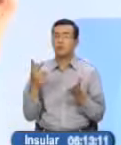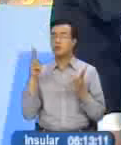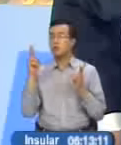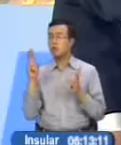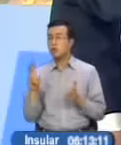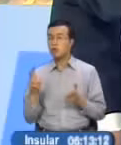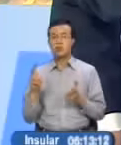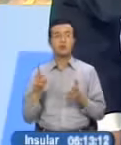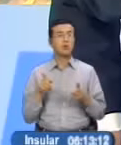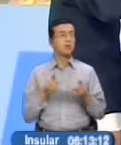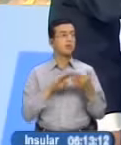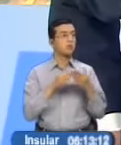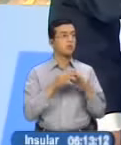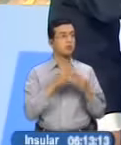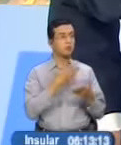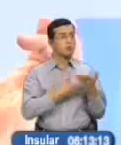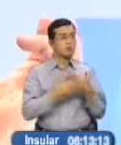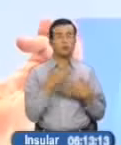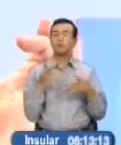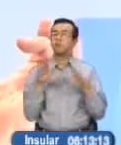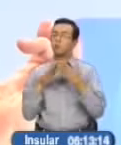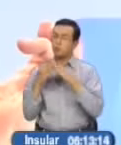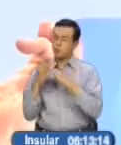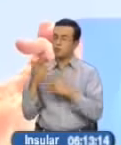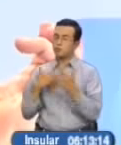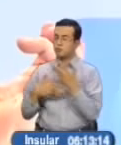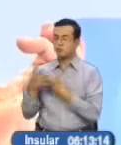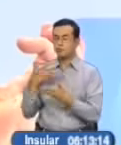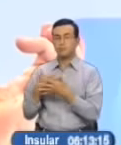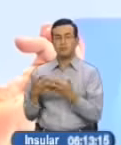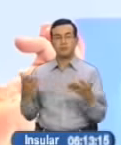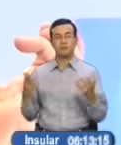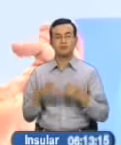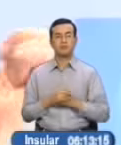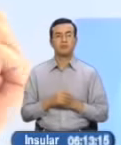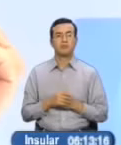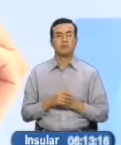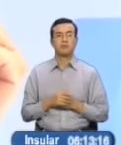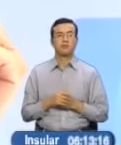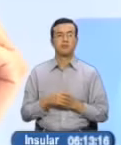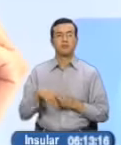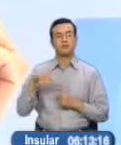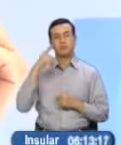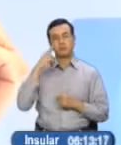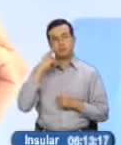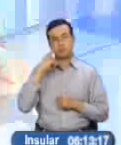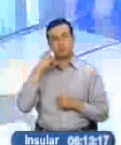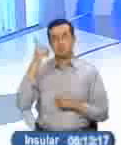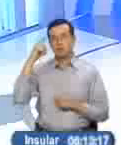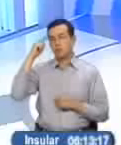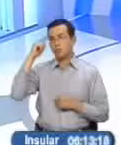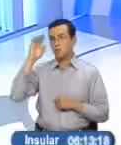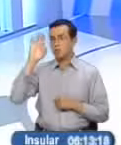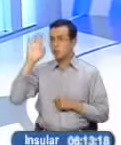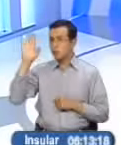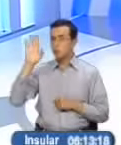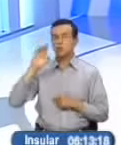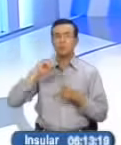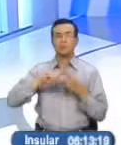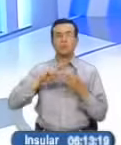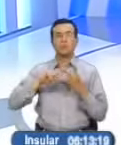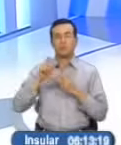concepto de comunidad. Claro, un concepto de comunidad en el cual estamos Estado, pero están también